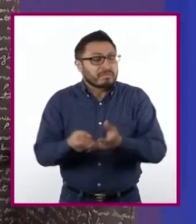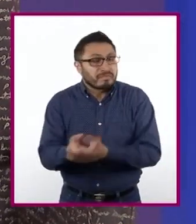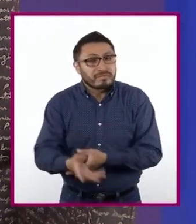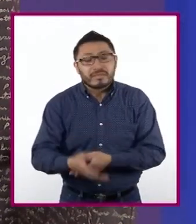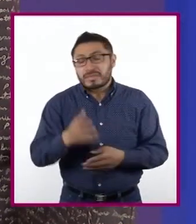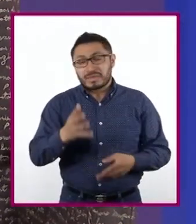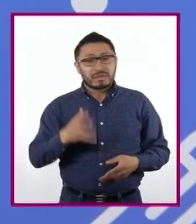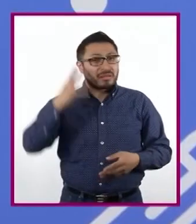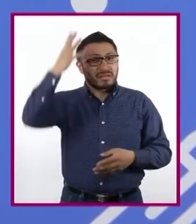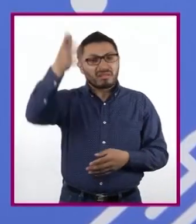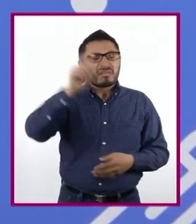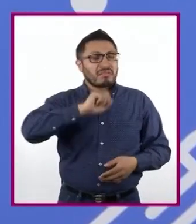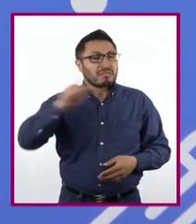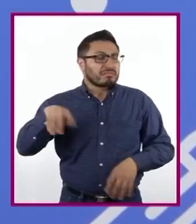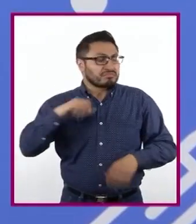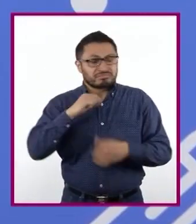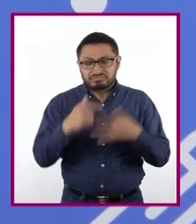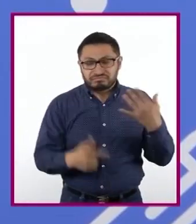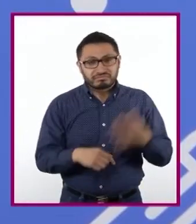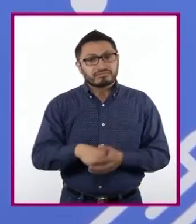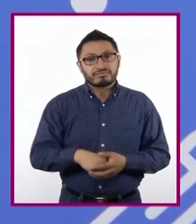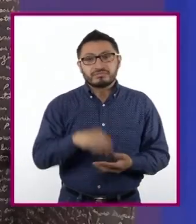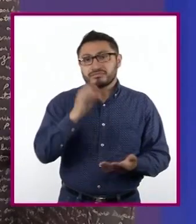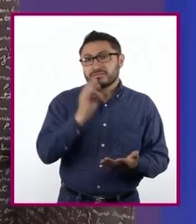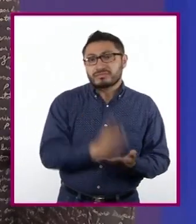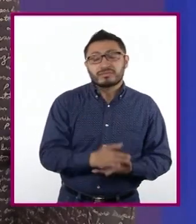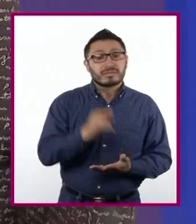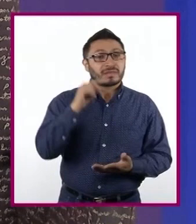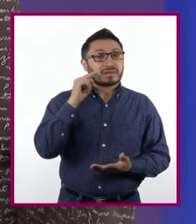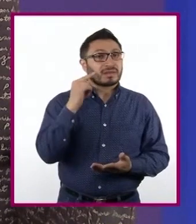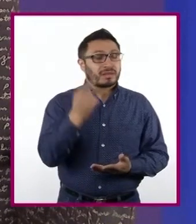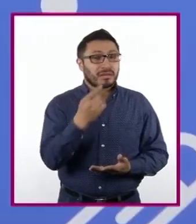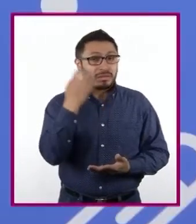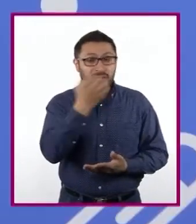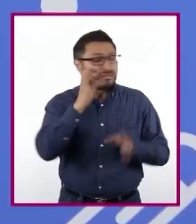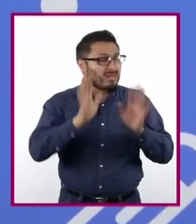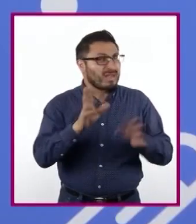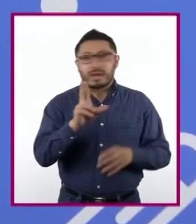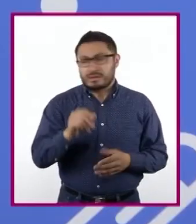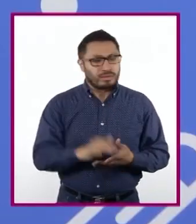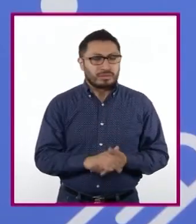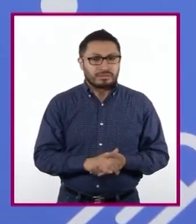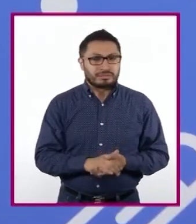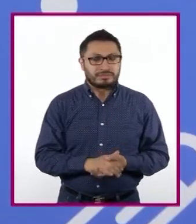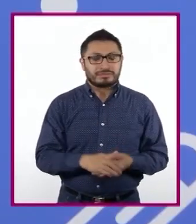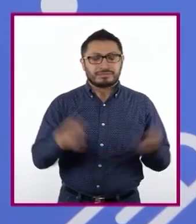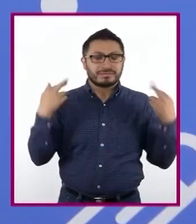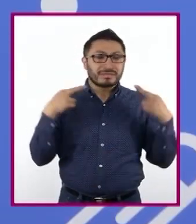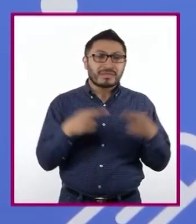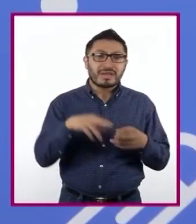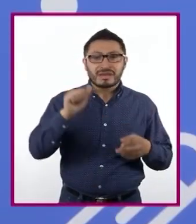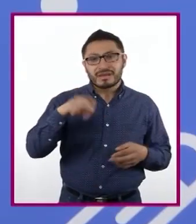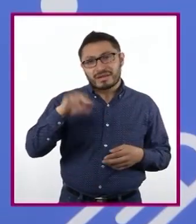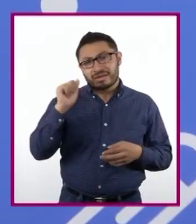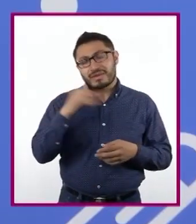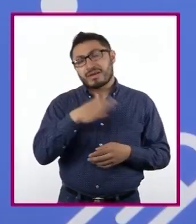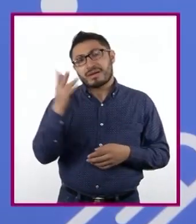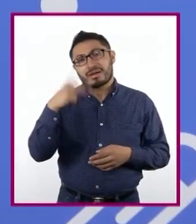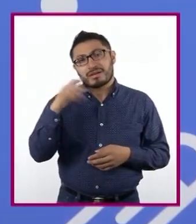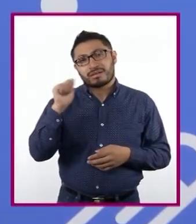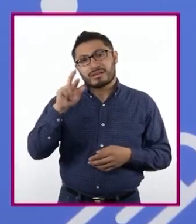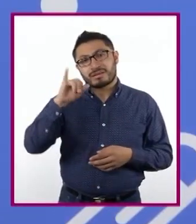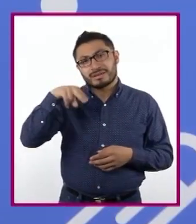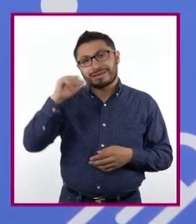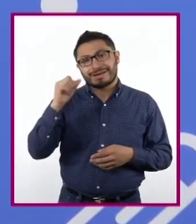futuros escenarios profesionales. No es solo una cuestión académica. Maestra Ana Karina, estamos